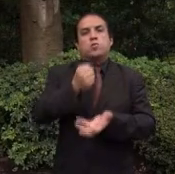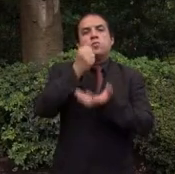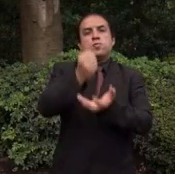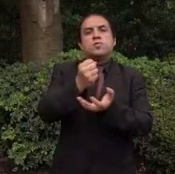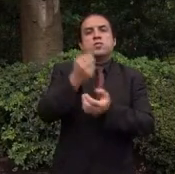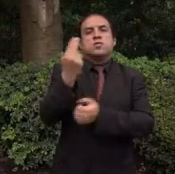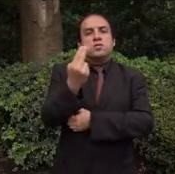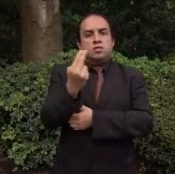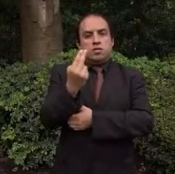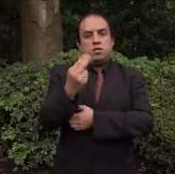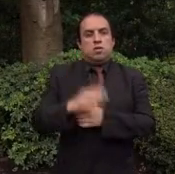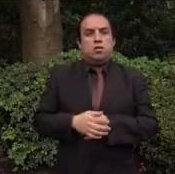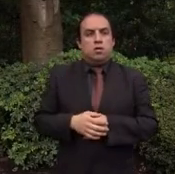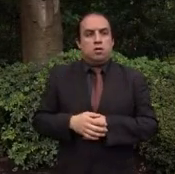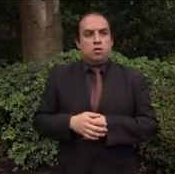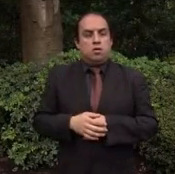Son